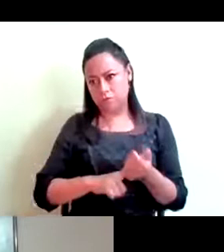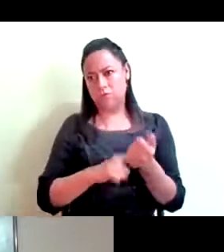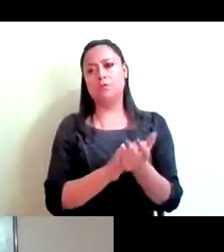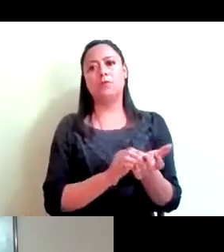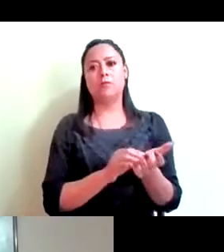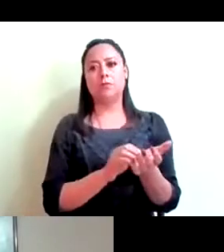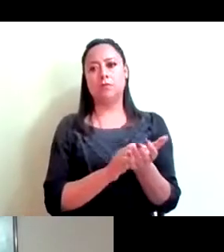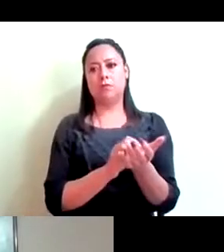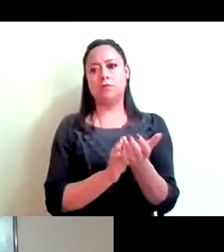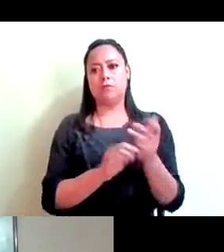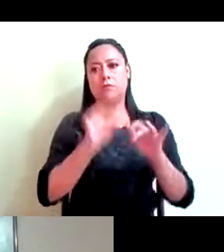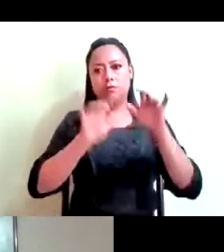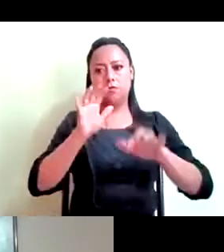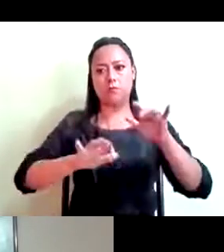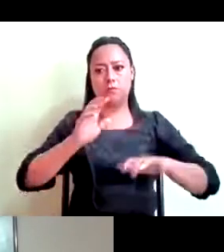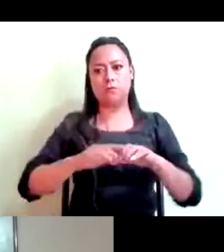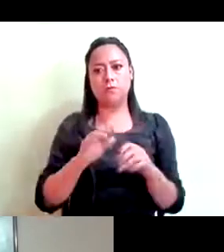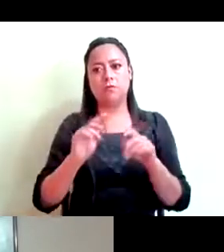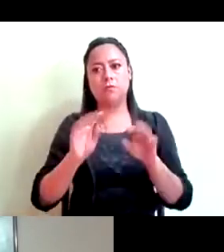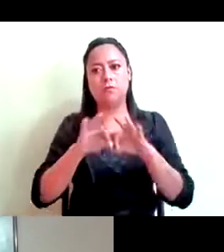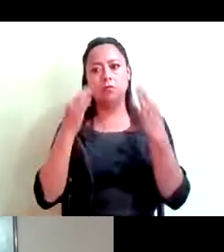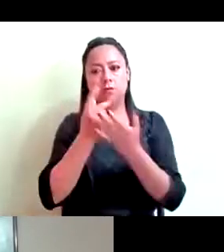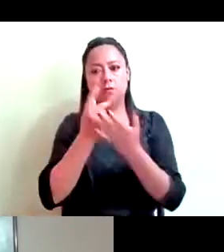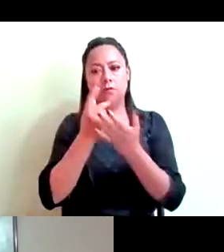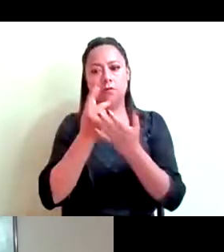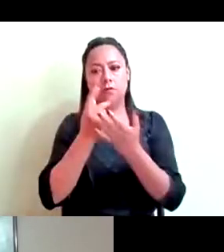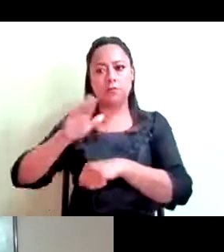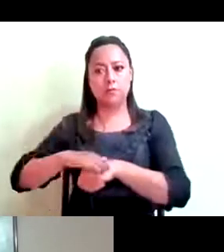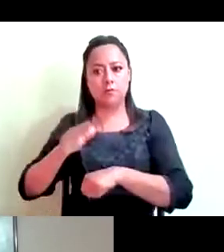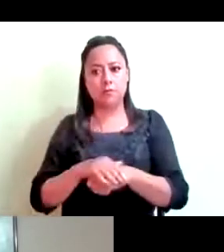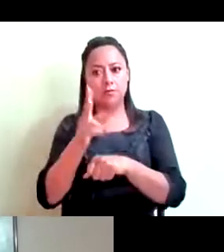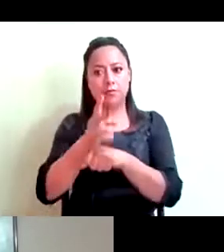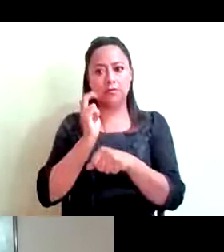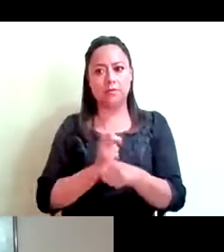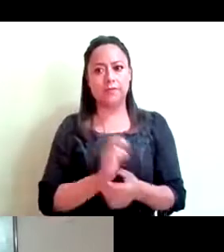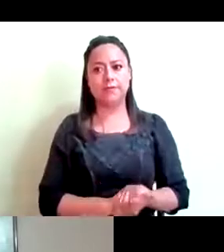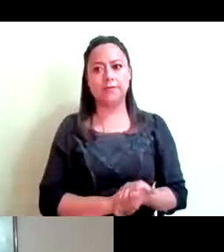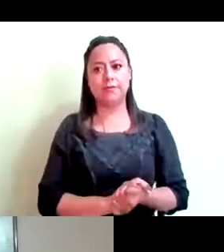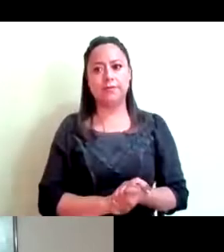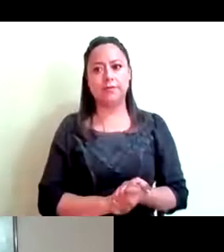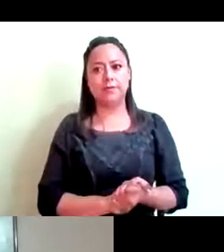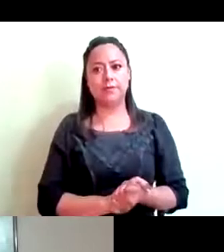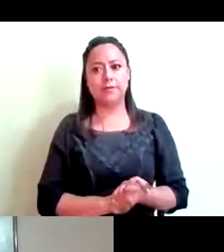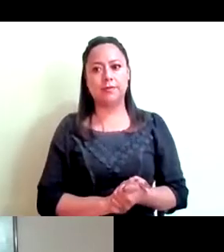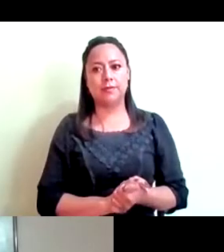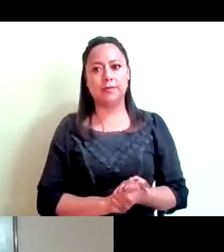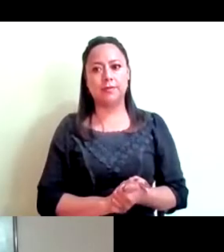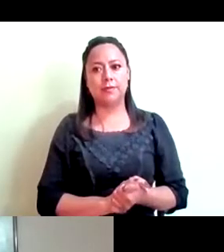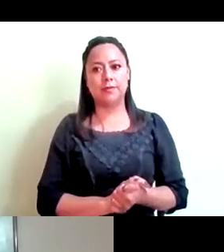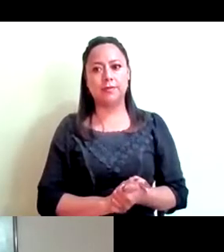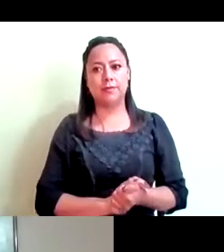técnica adecuada para hacer ese llamado, invitación. Ok. Muchas gracias, diputada